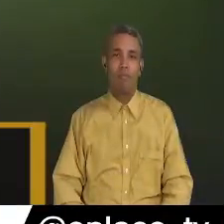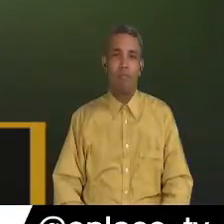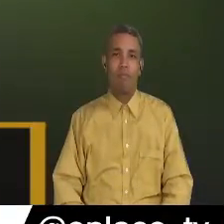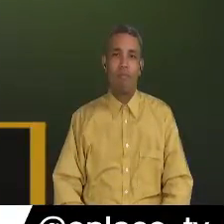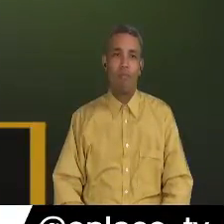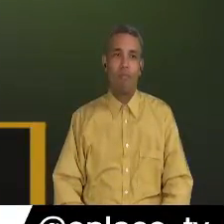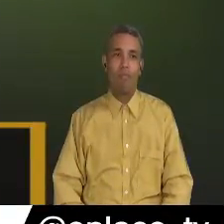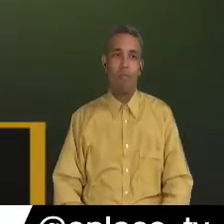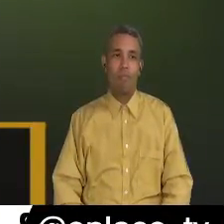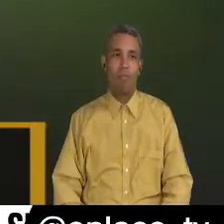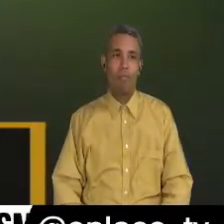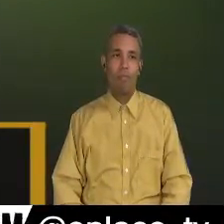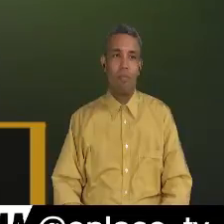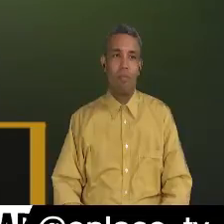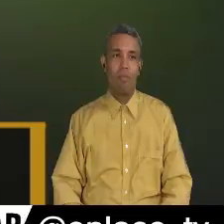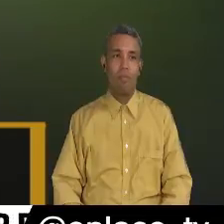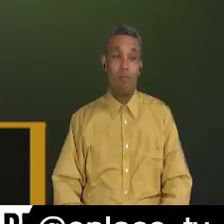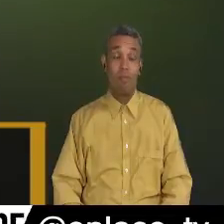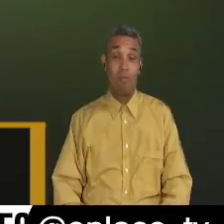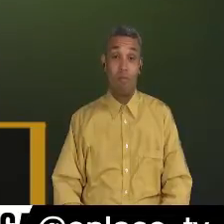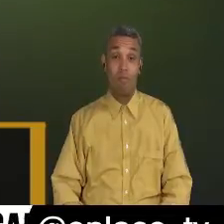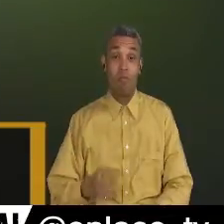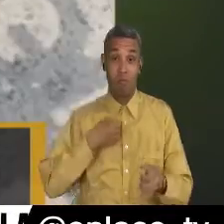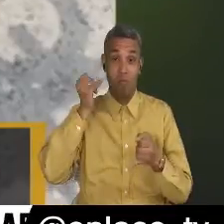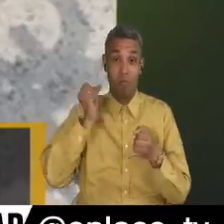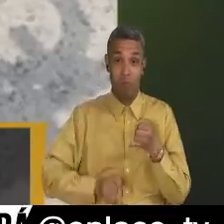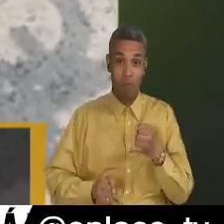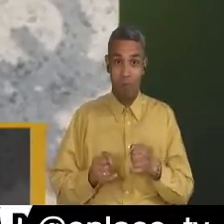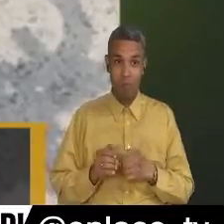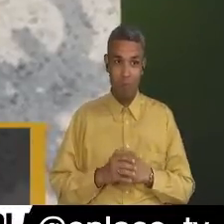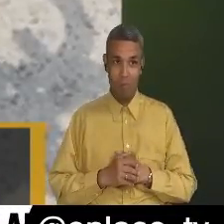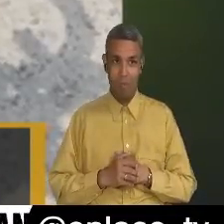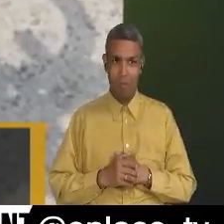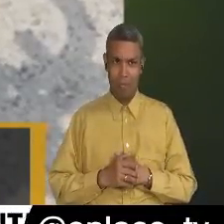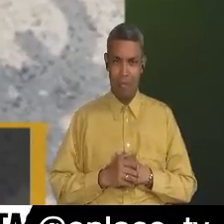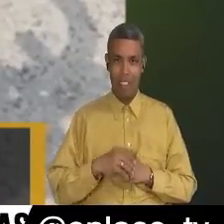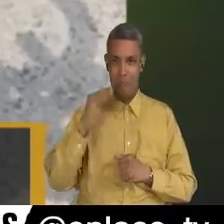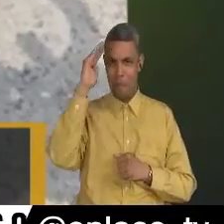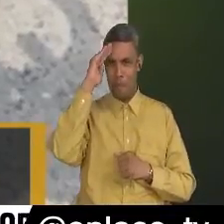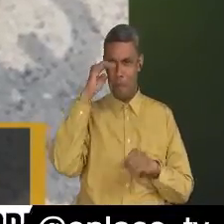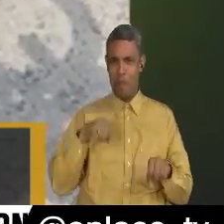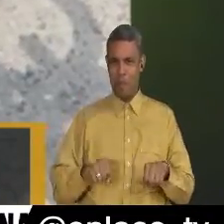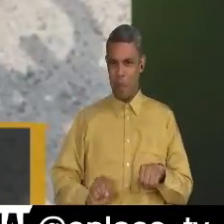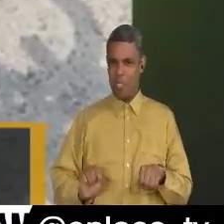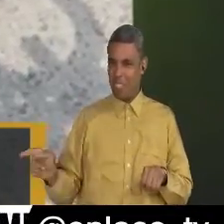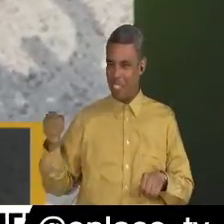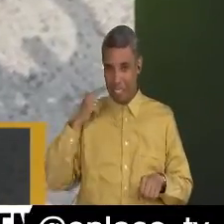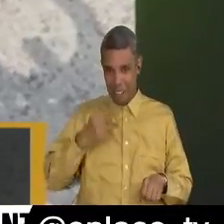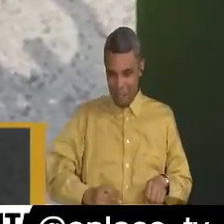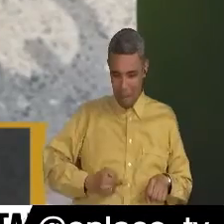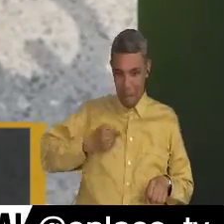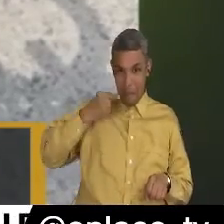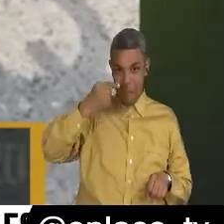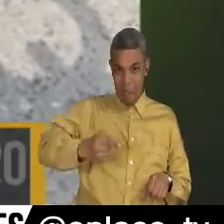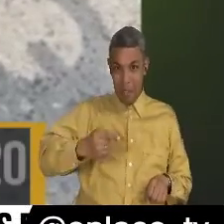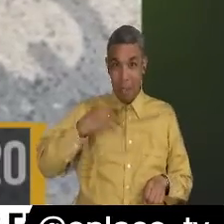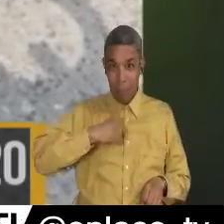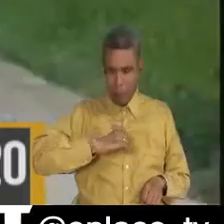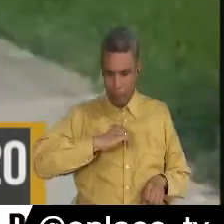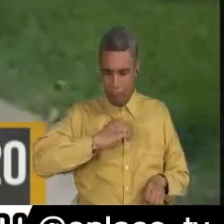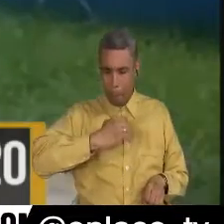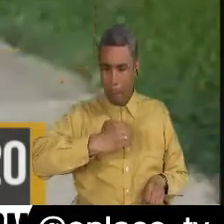Y este reportero ciudadano al cierre muestra cómo están desgastadas las llantas de las motocicletas que pertenecen a la policía de carreteras.